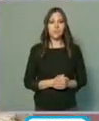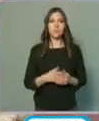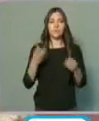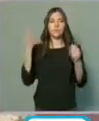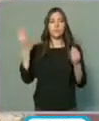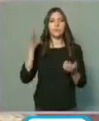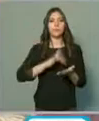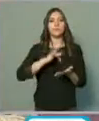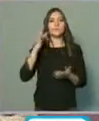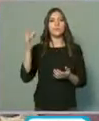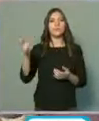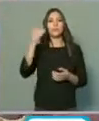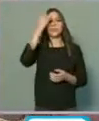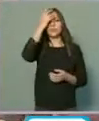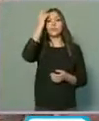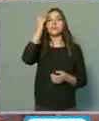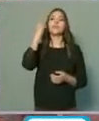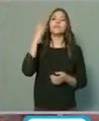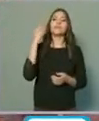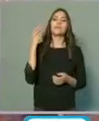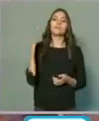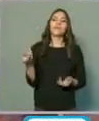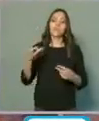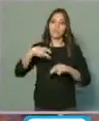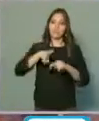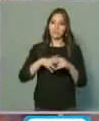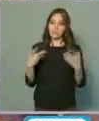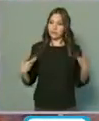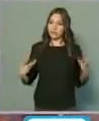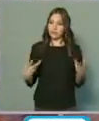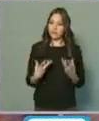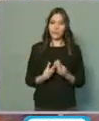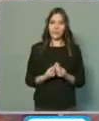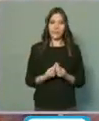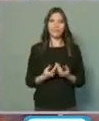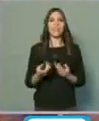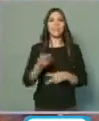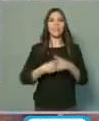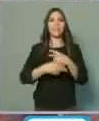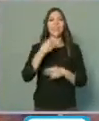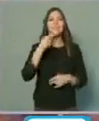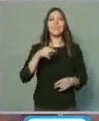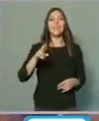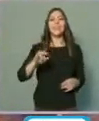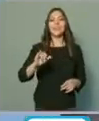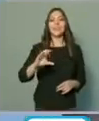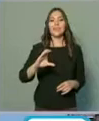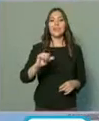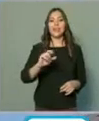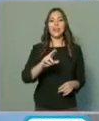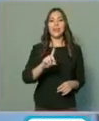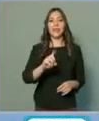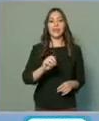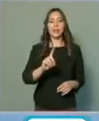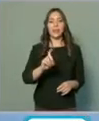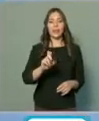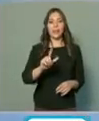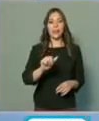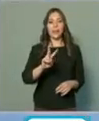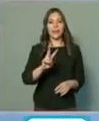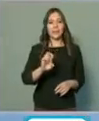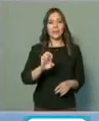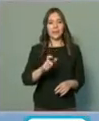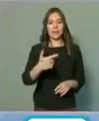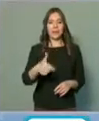Muchísimas gracias. Qué bueno que se vinieron para acá. Ya está con nosotros Ricardo de la Vega, nuestro posibilitador,